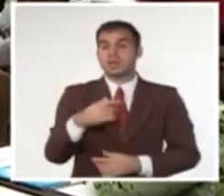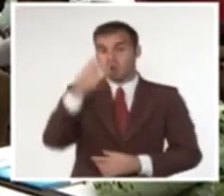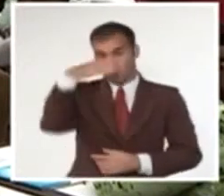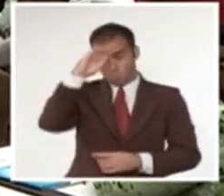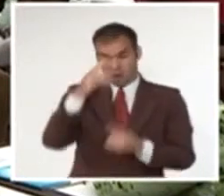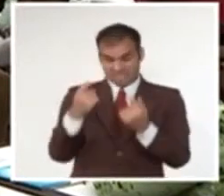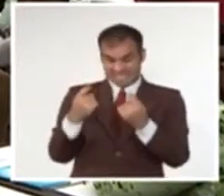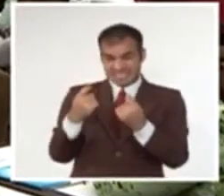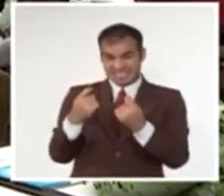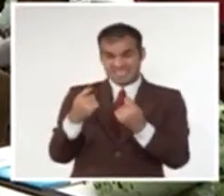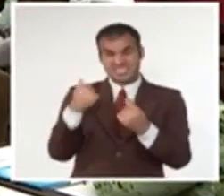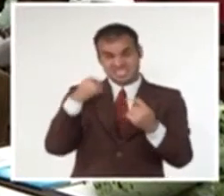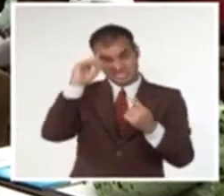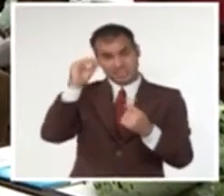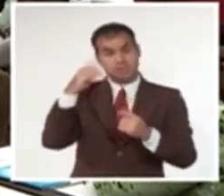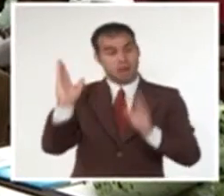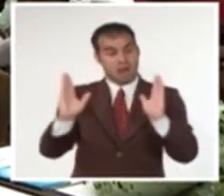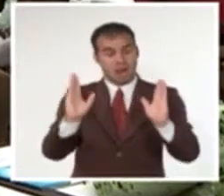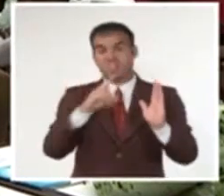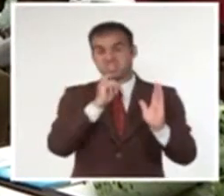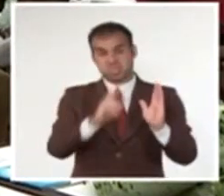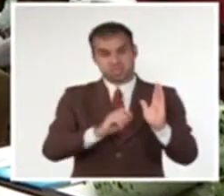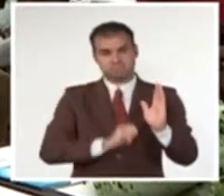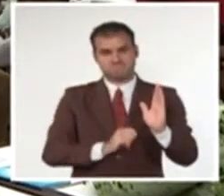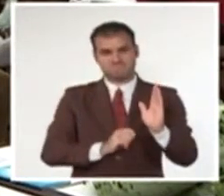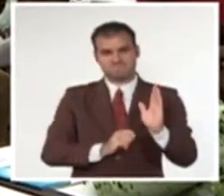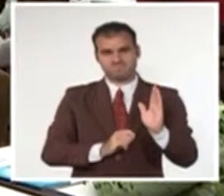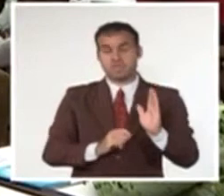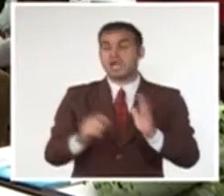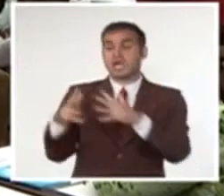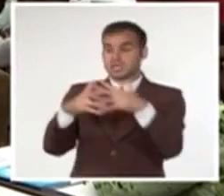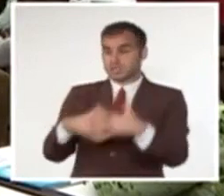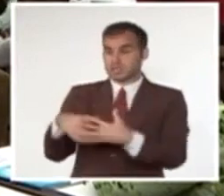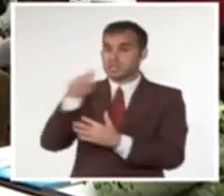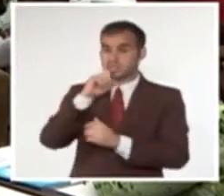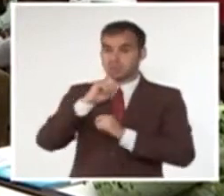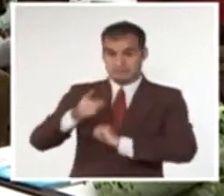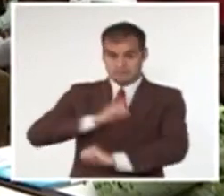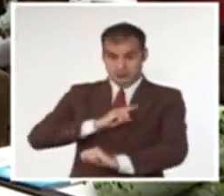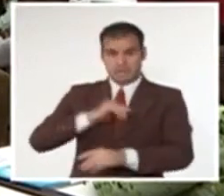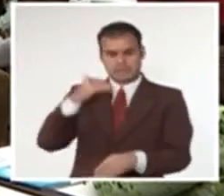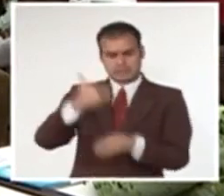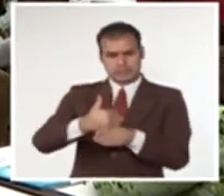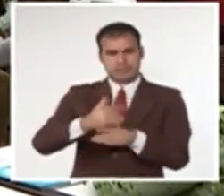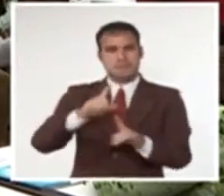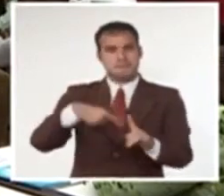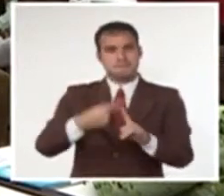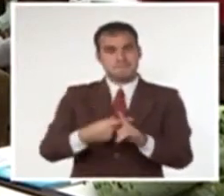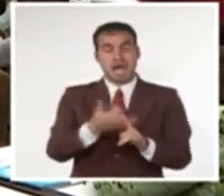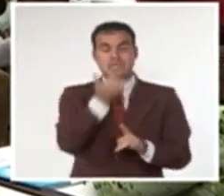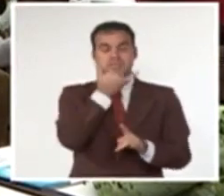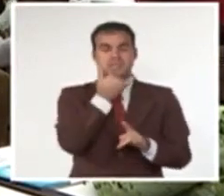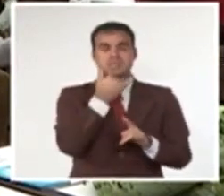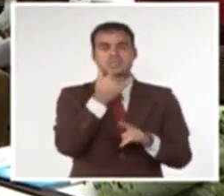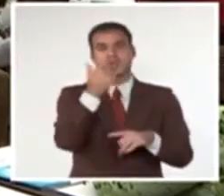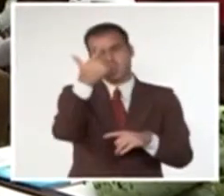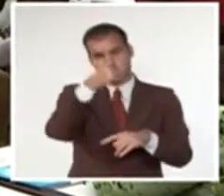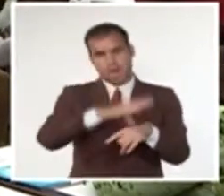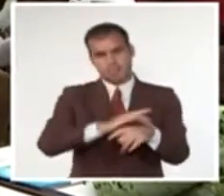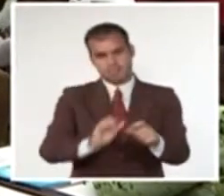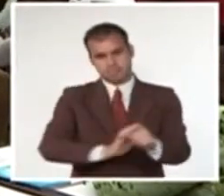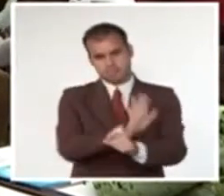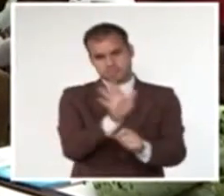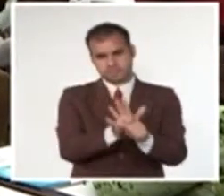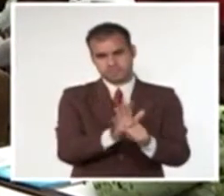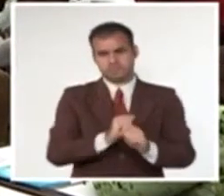periodo excepcional, marcado por el recrudecimiento del bloqueo y el impacto de la pandemia, con afectación directa